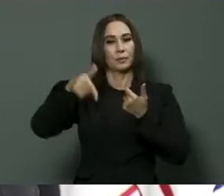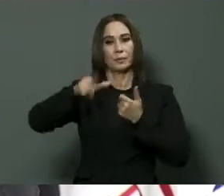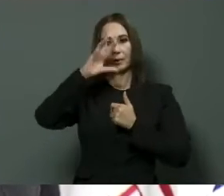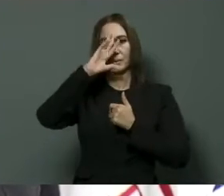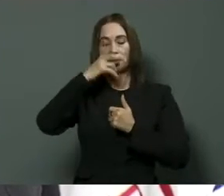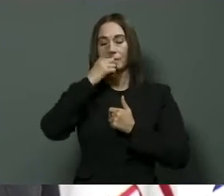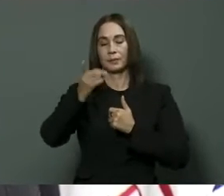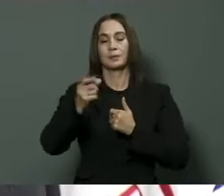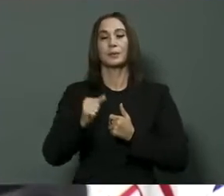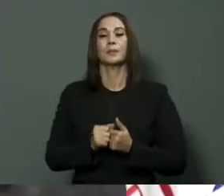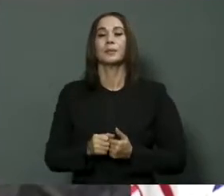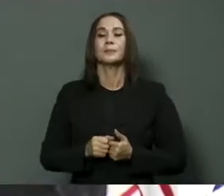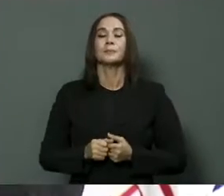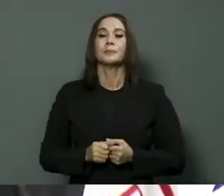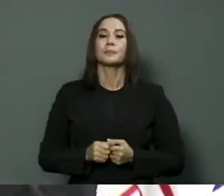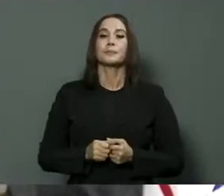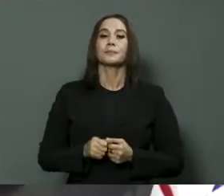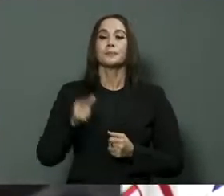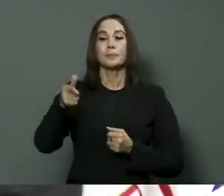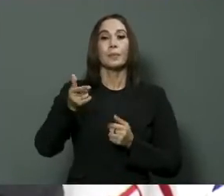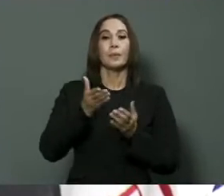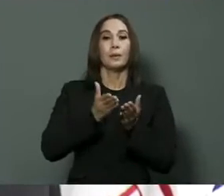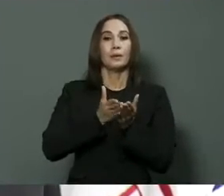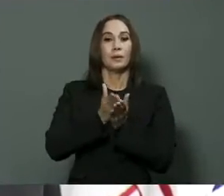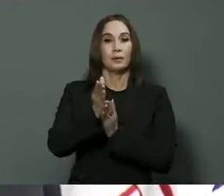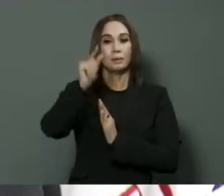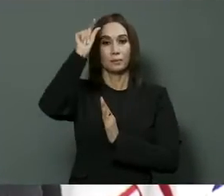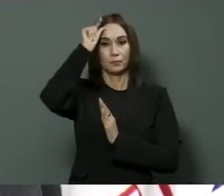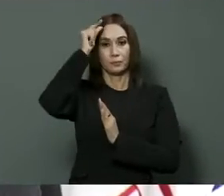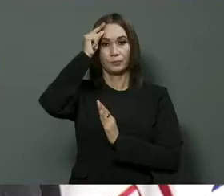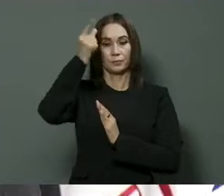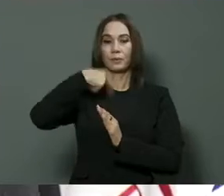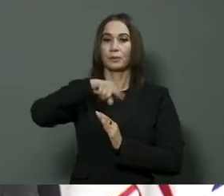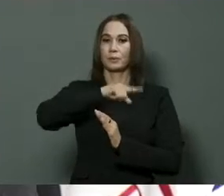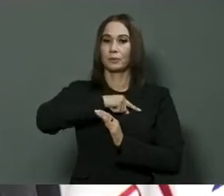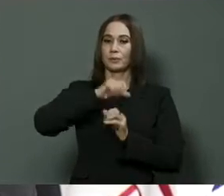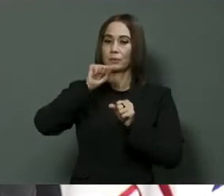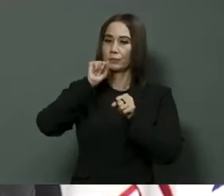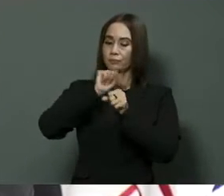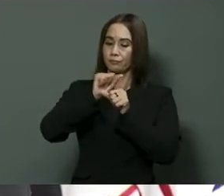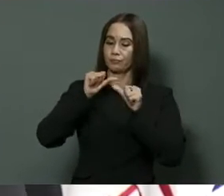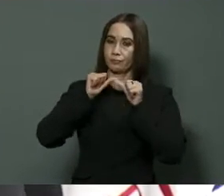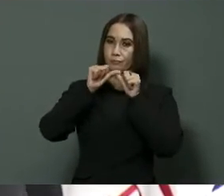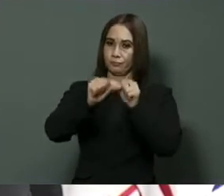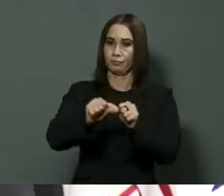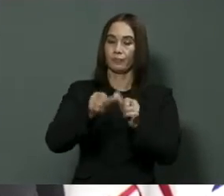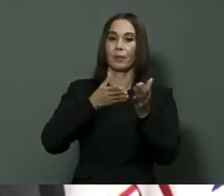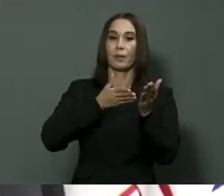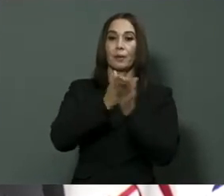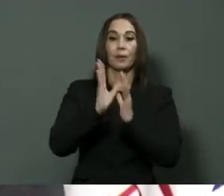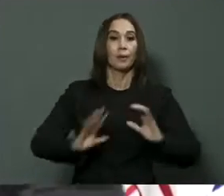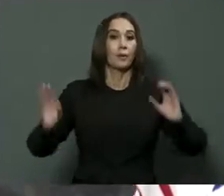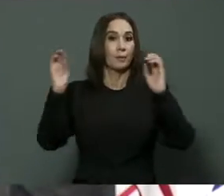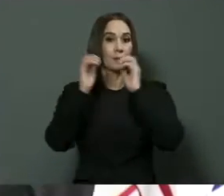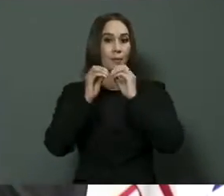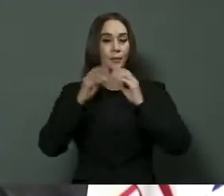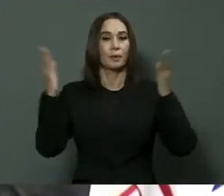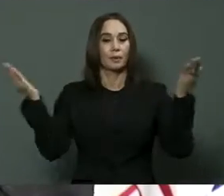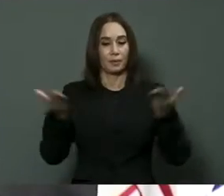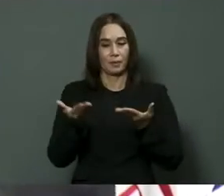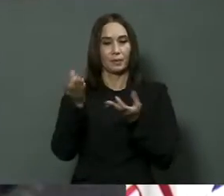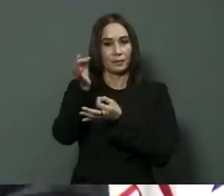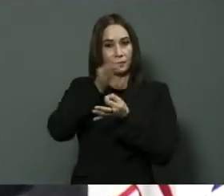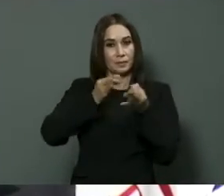país. Eso es la línea del superior gobierno y nosotros vamos por esa línea. Vamos por más. Y aquí